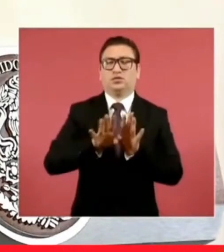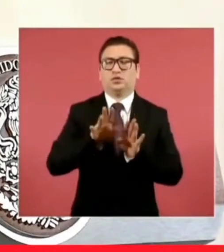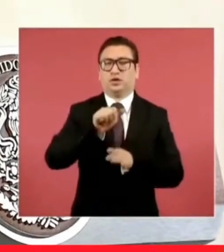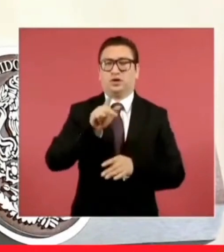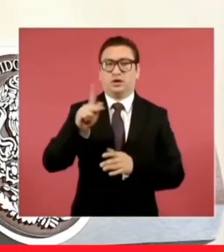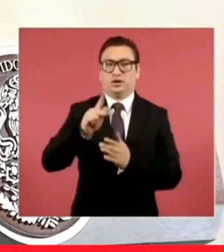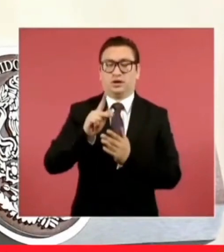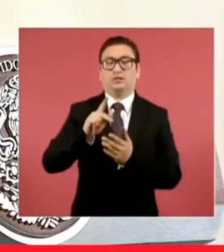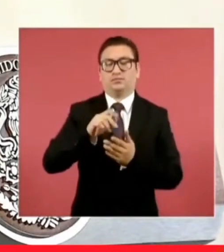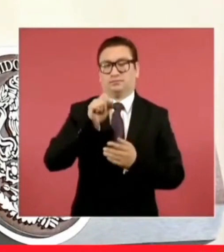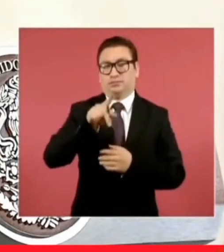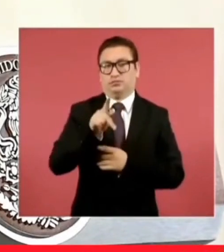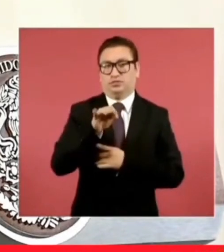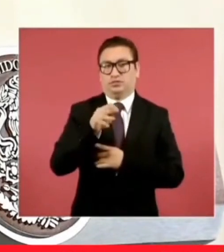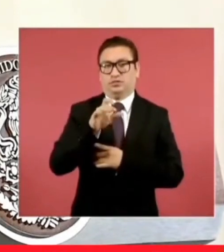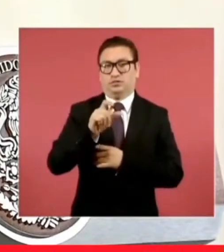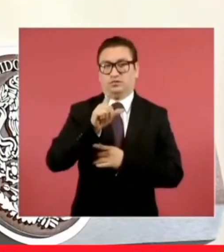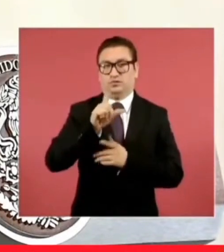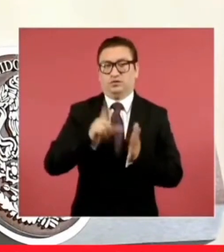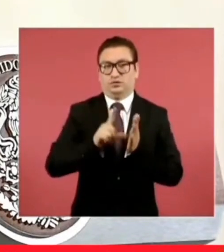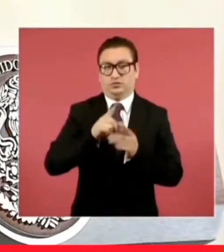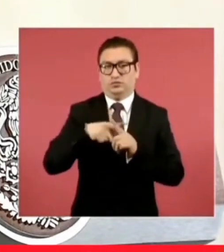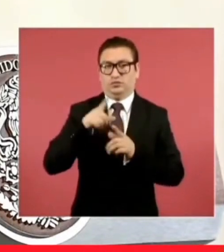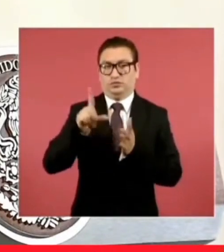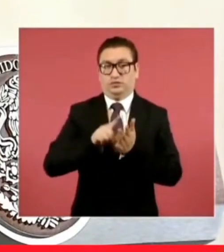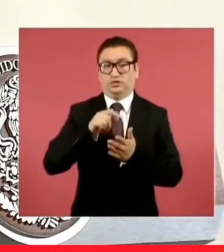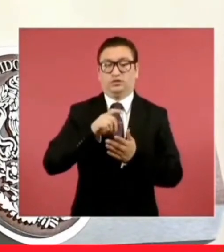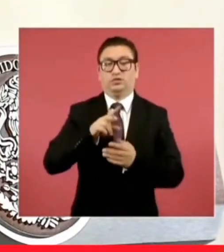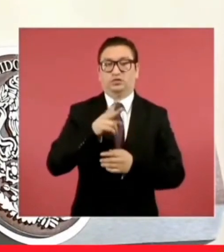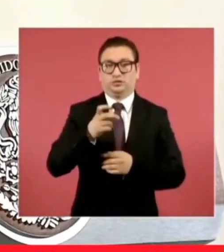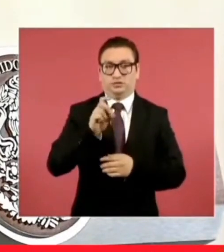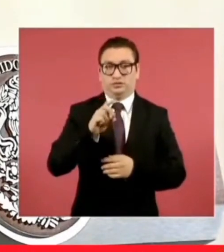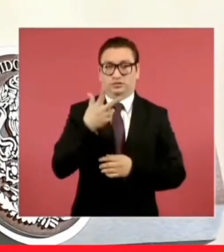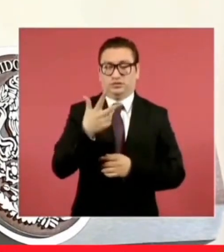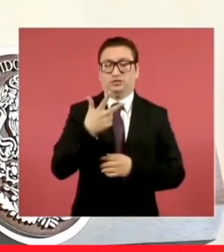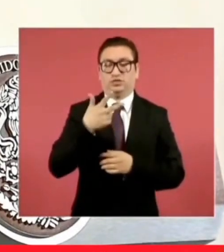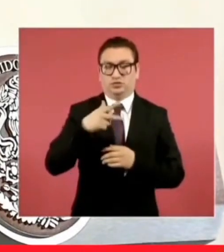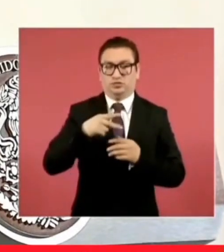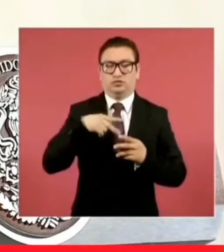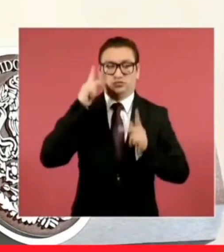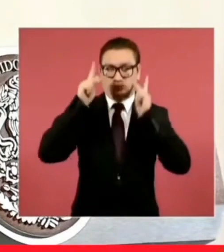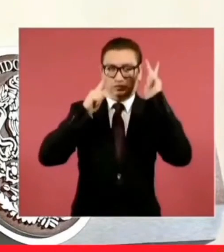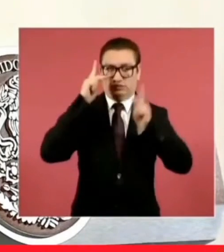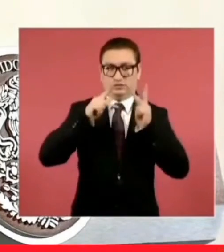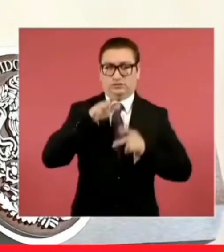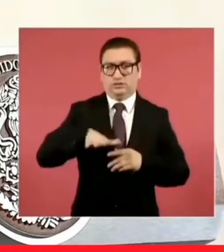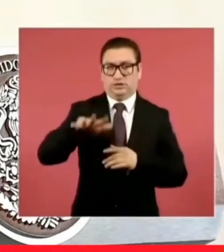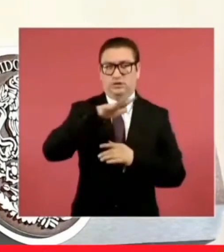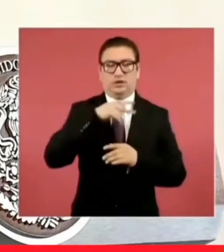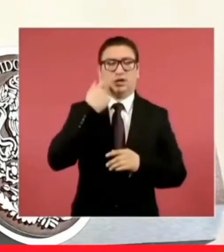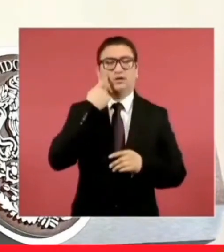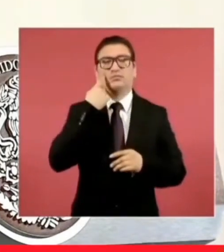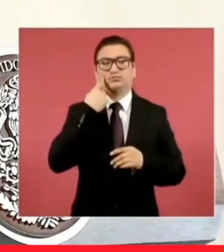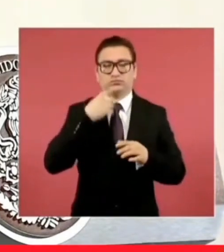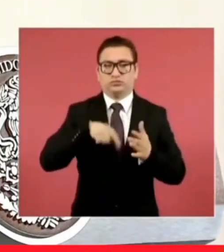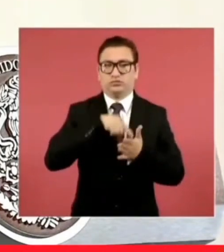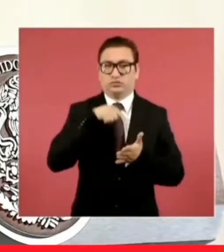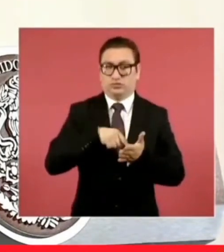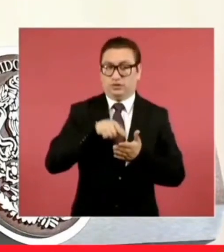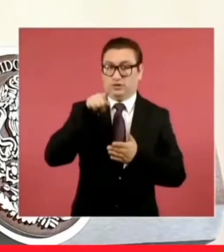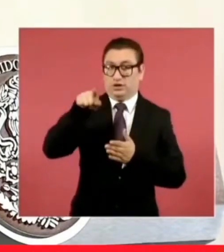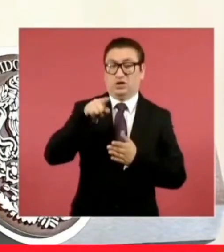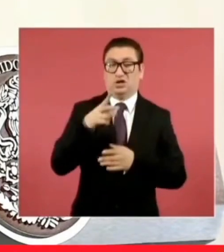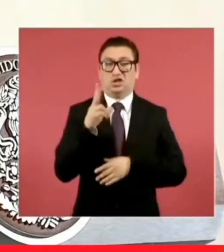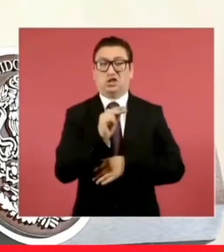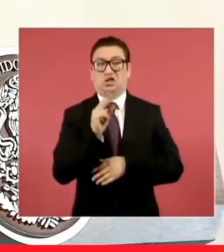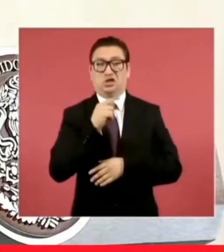litro por litro de Profeco. Realizamos 338 verificaciones y visitas de constatación, una gasolinera se negó